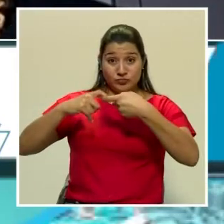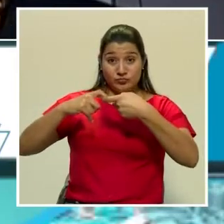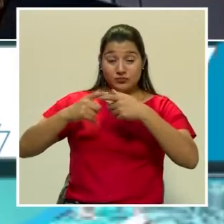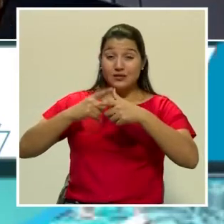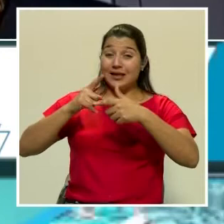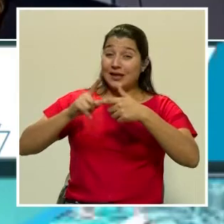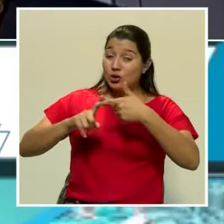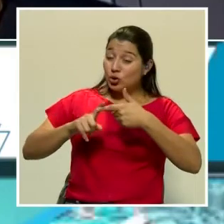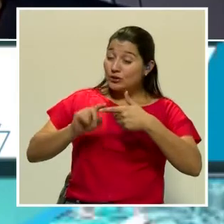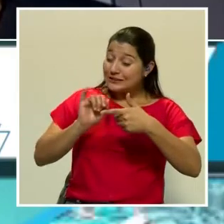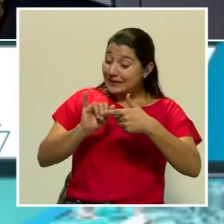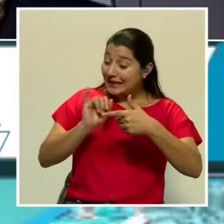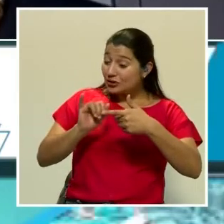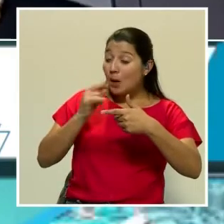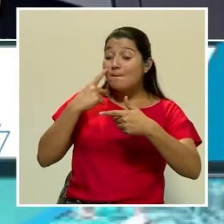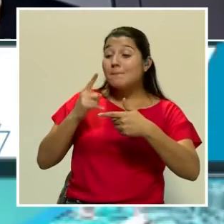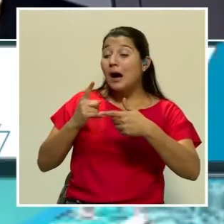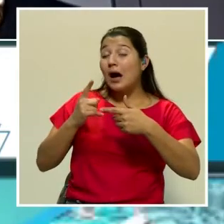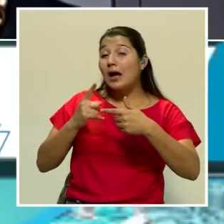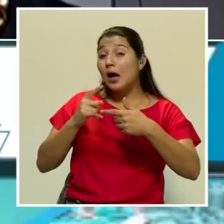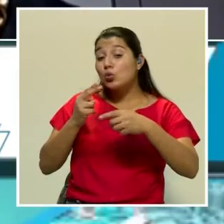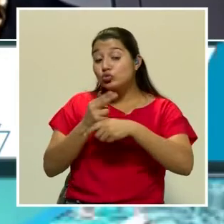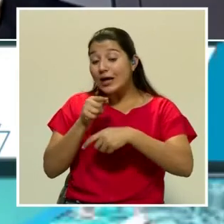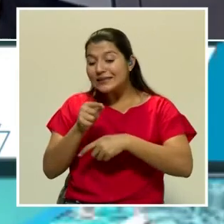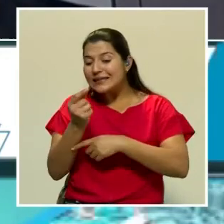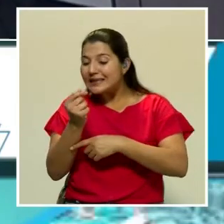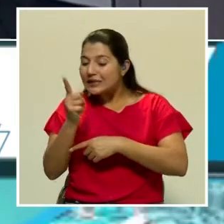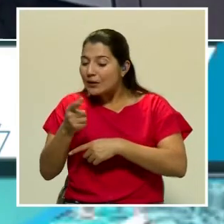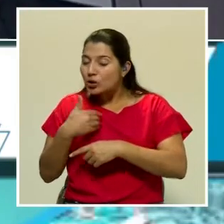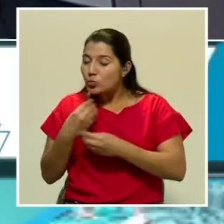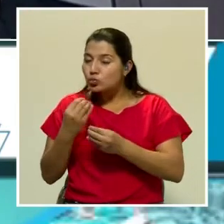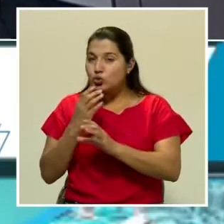ser muy precisos para hacer el mejor uso de los recursos.